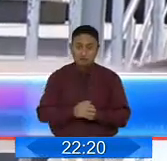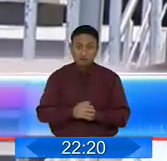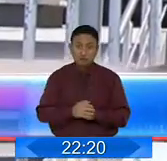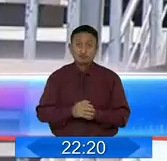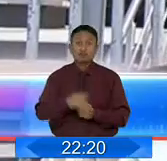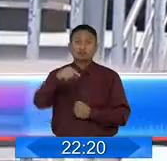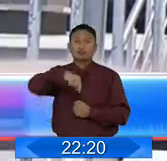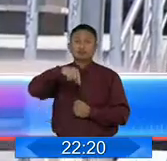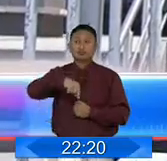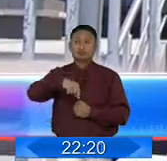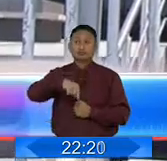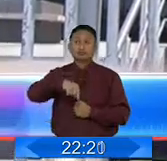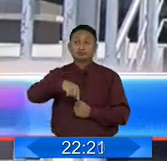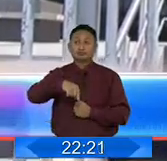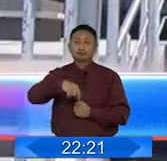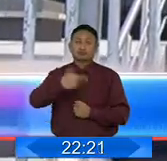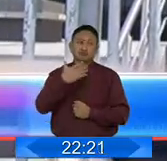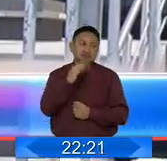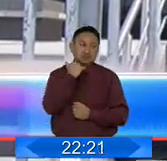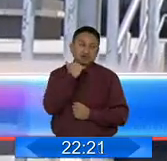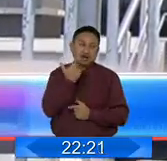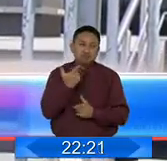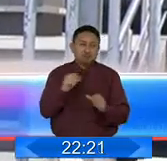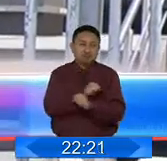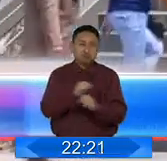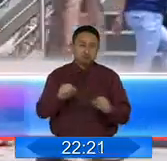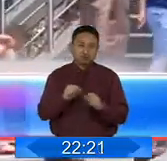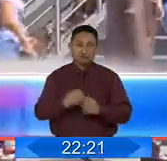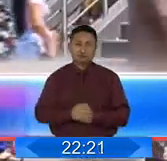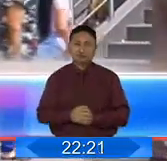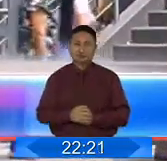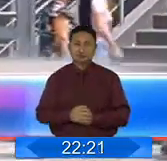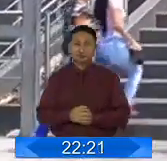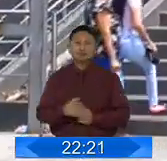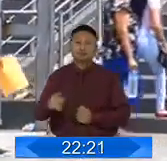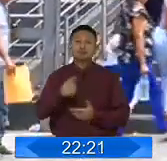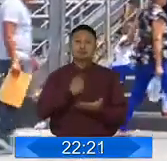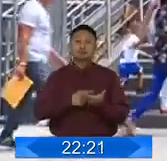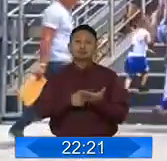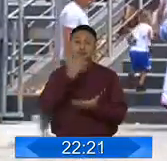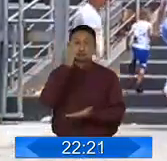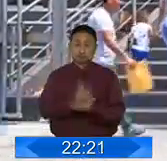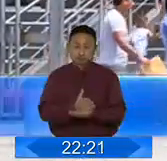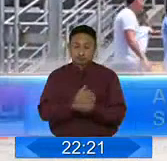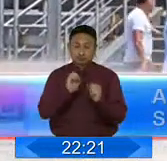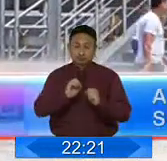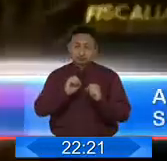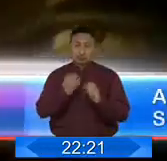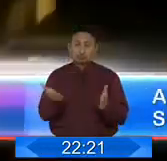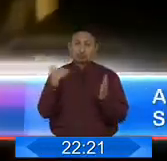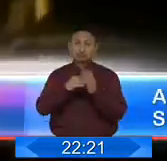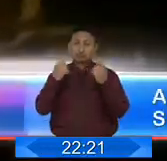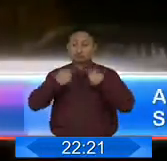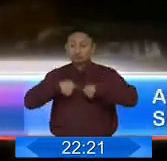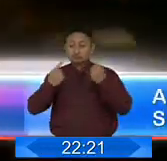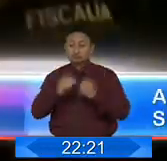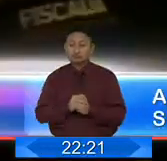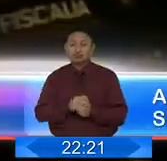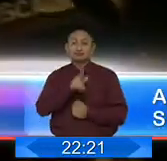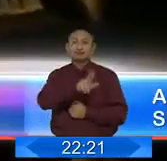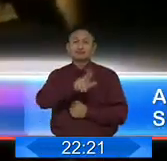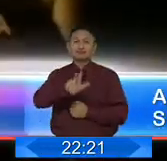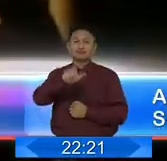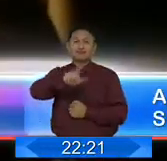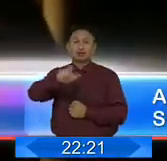descartando la presencia de algún artefacto explosivo. Fue suspendida hasta nueva convocatoria. 33